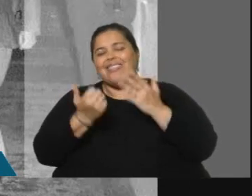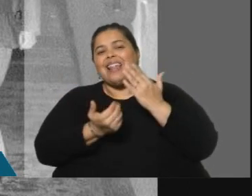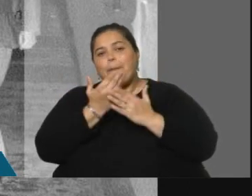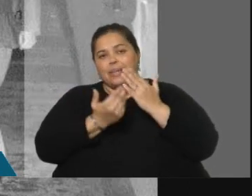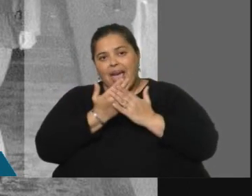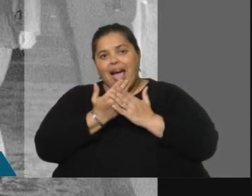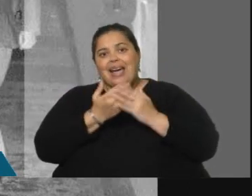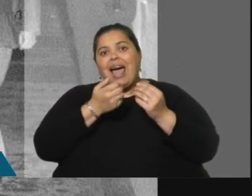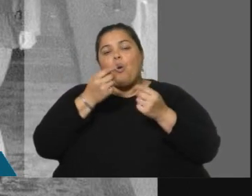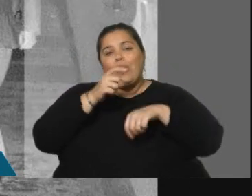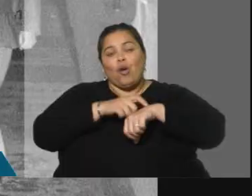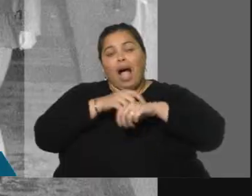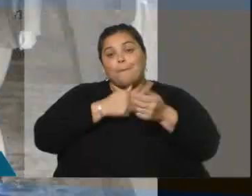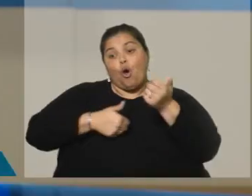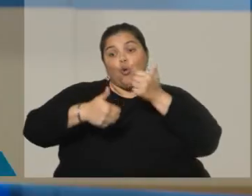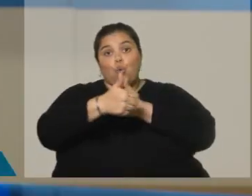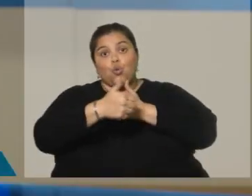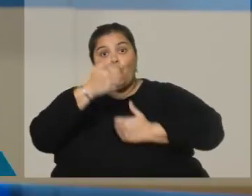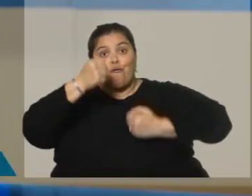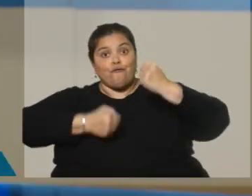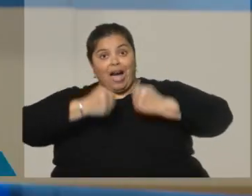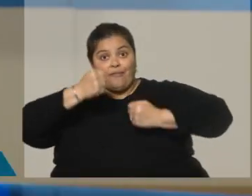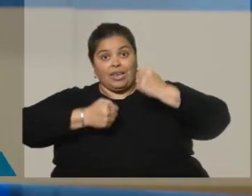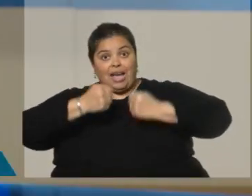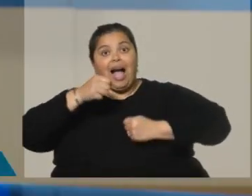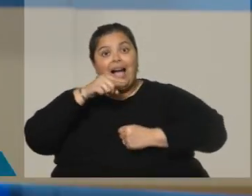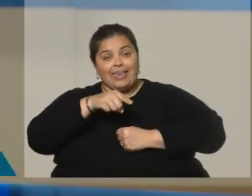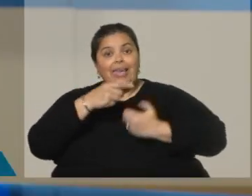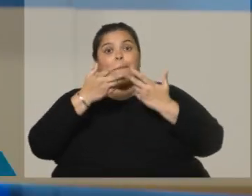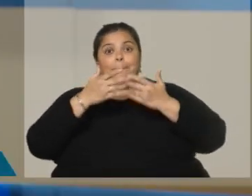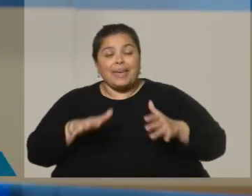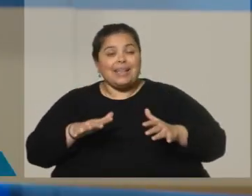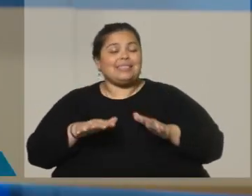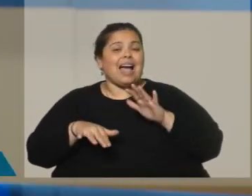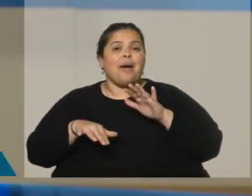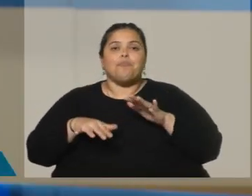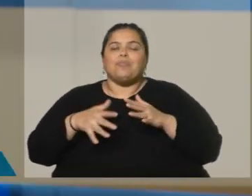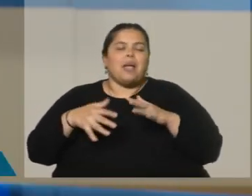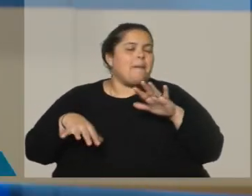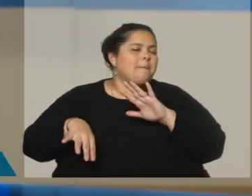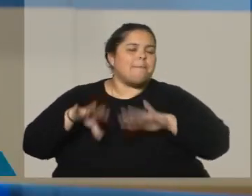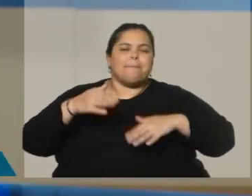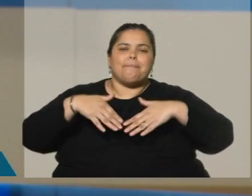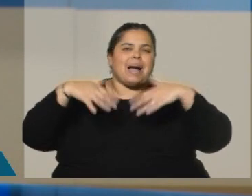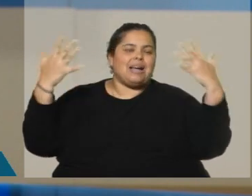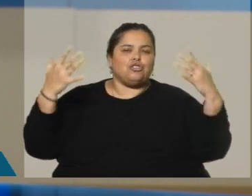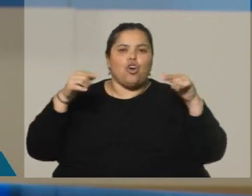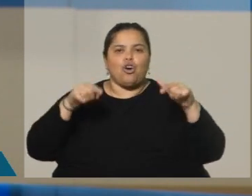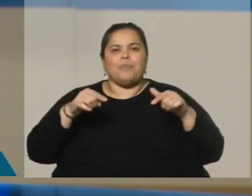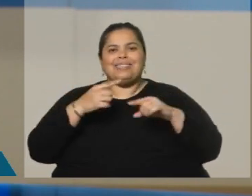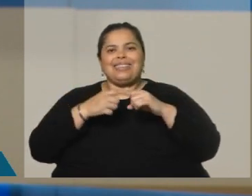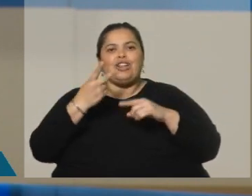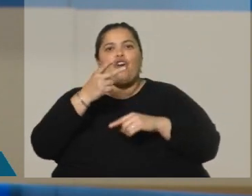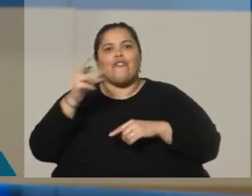el cambio de turnos en la fábricas se inicia una de las mayores épicas de la sociedad uruguaya en el siglo